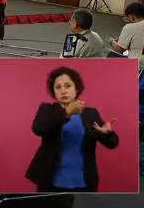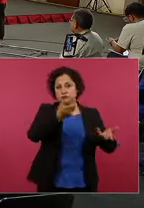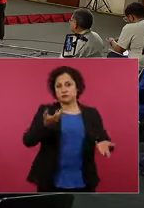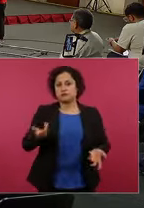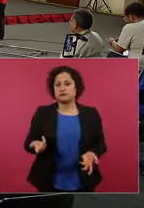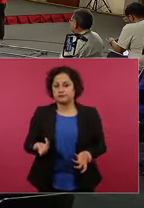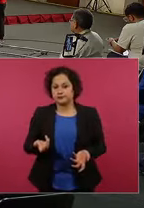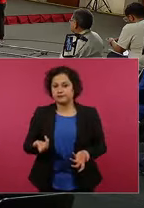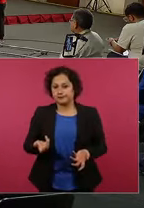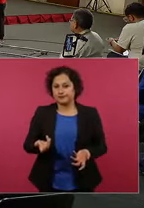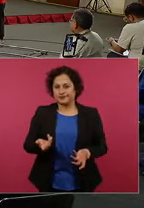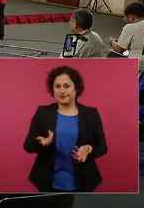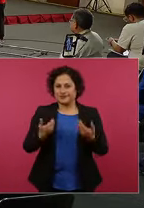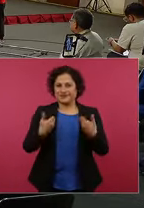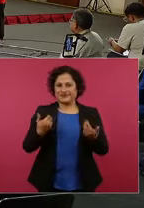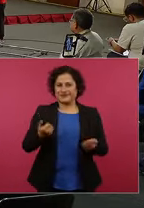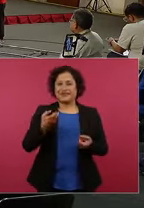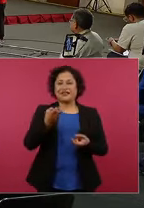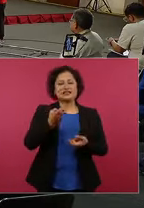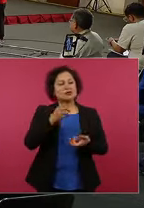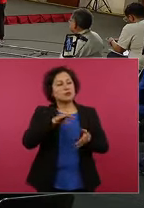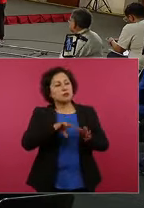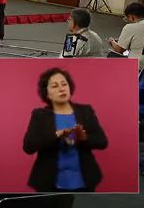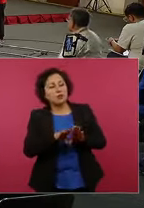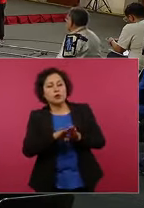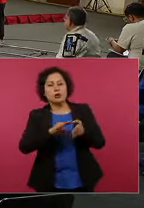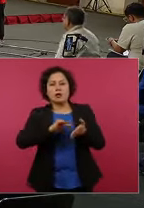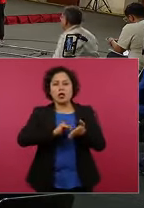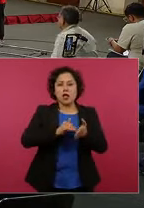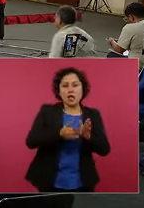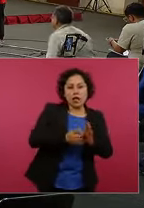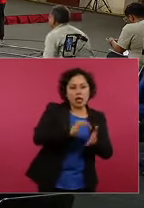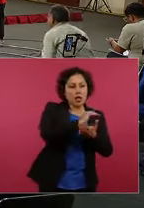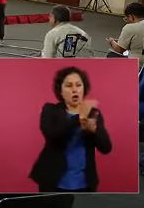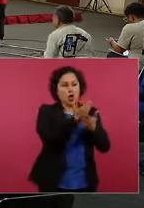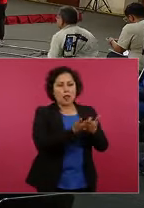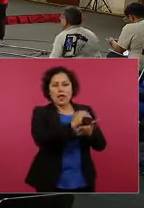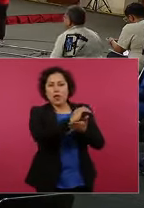Entonces, hacían su agosto con los contratos